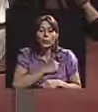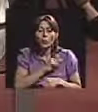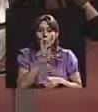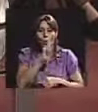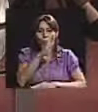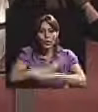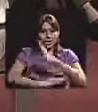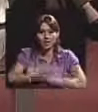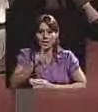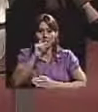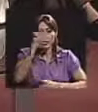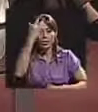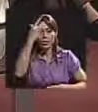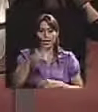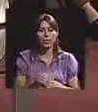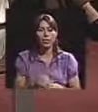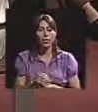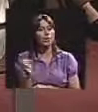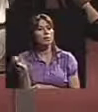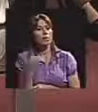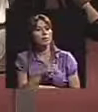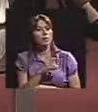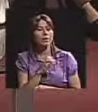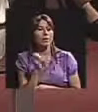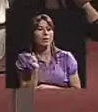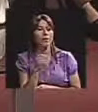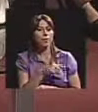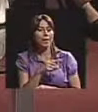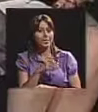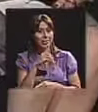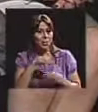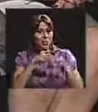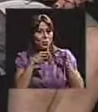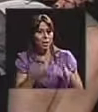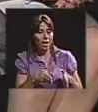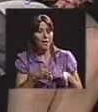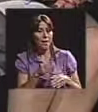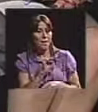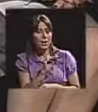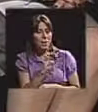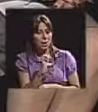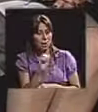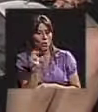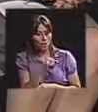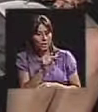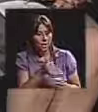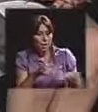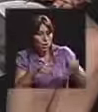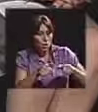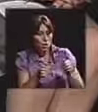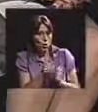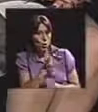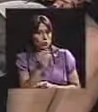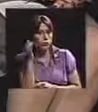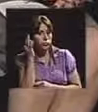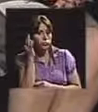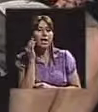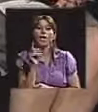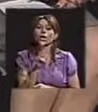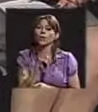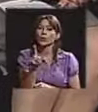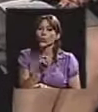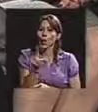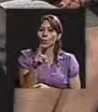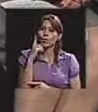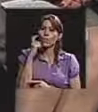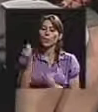con la posición de su homóloga? Bueno, no, en general no, porque vamos a ver, con los conceptos, con los términos, hay que